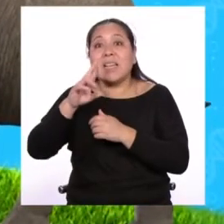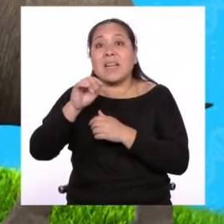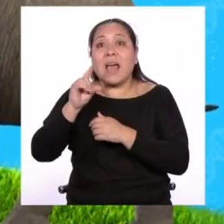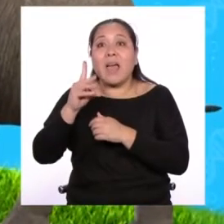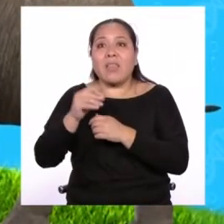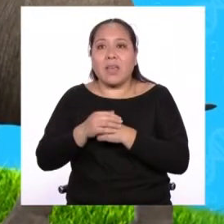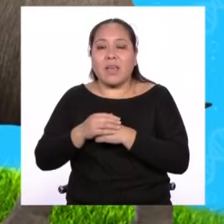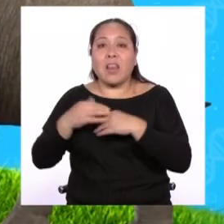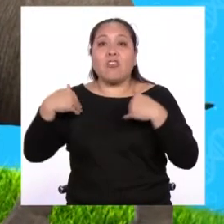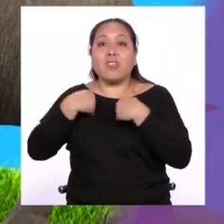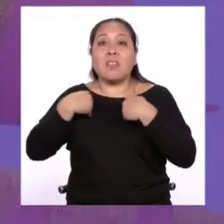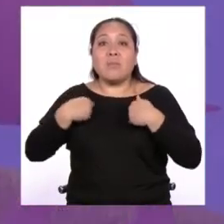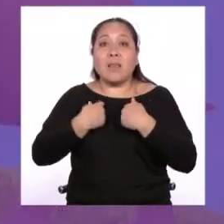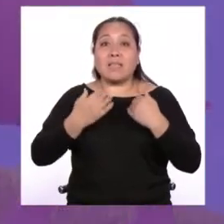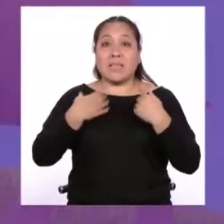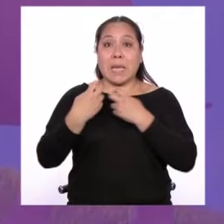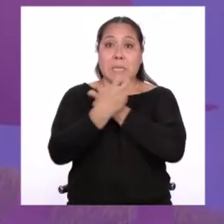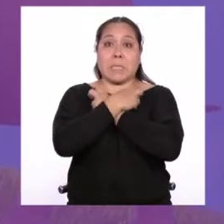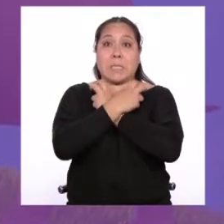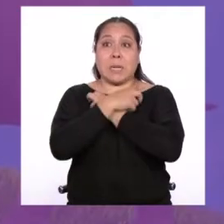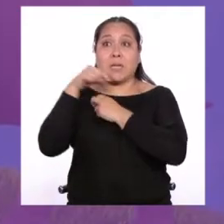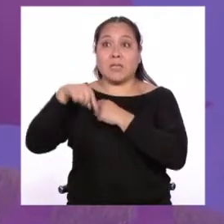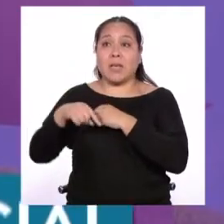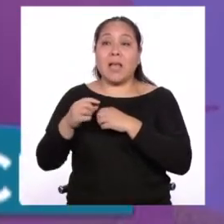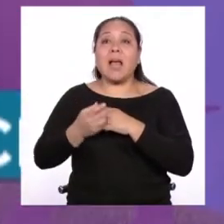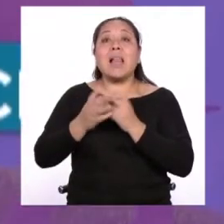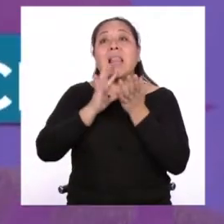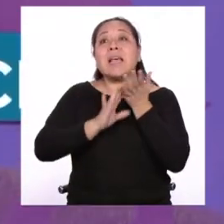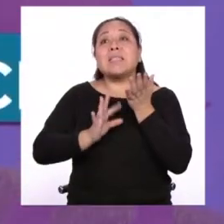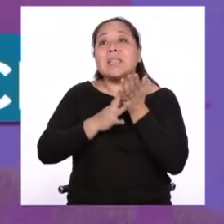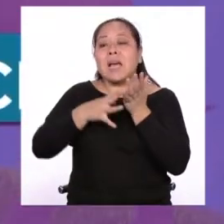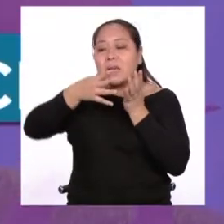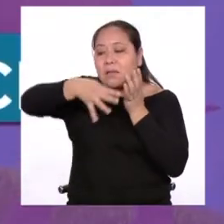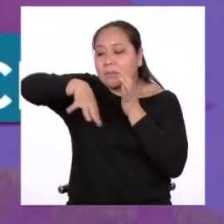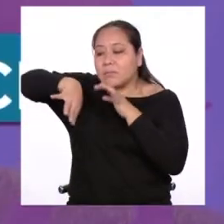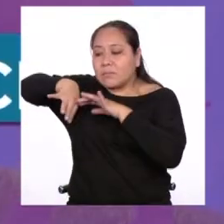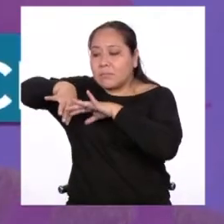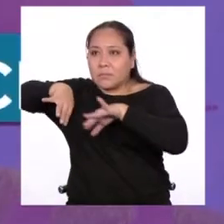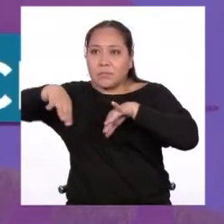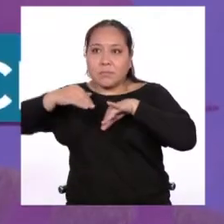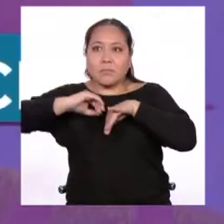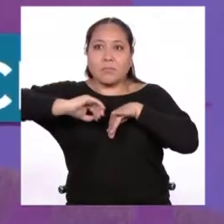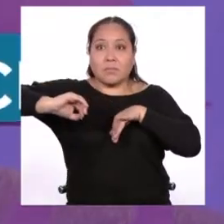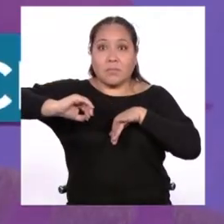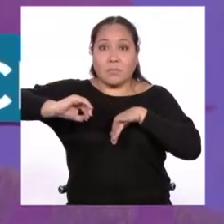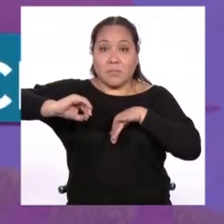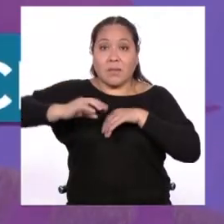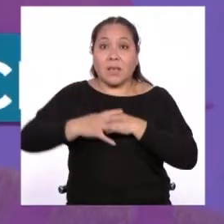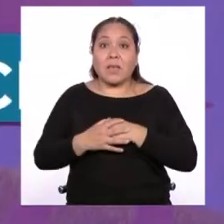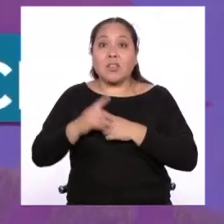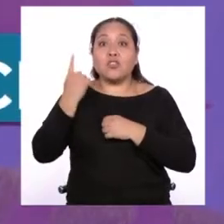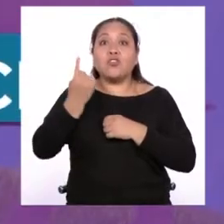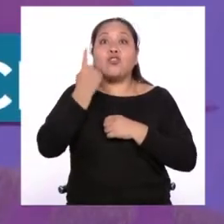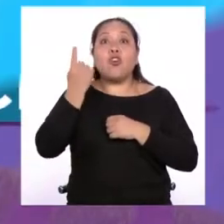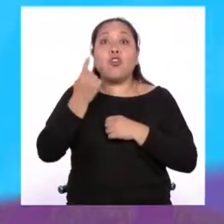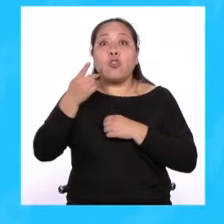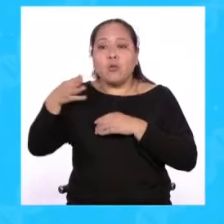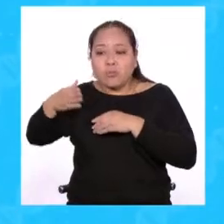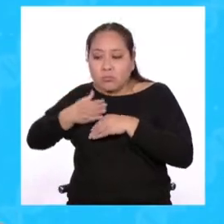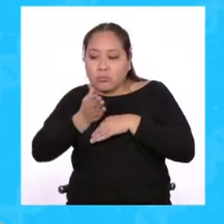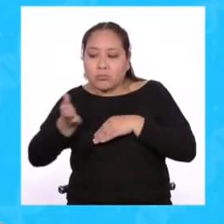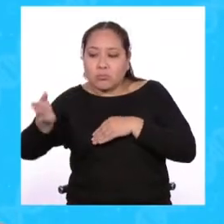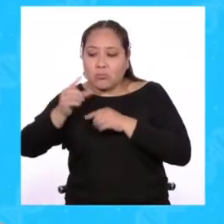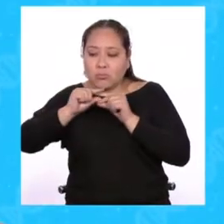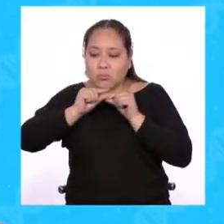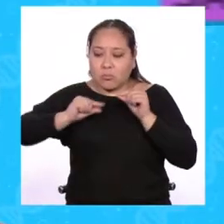animales vertebrados, donde la sangre está separada del líquido intersticial y viaja únicamente por medio